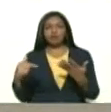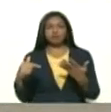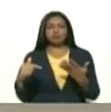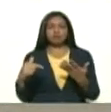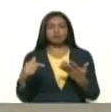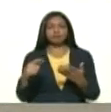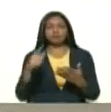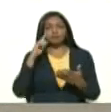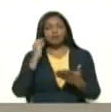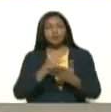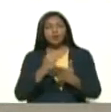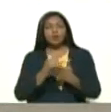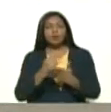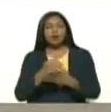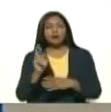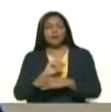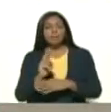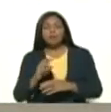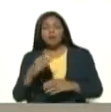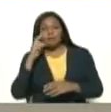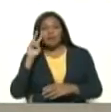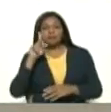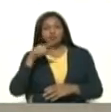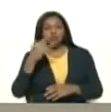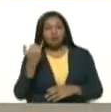test de prueba para el coronavirus.